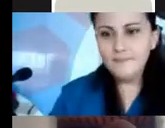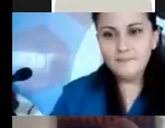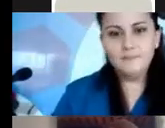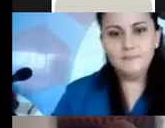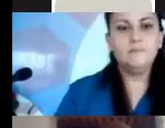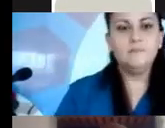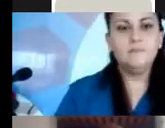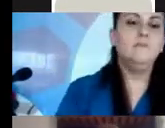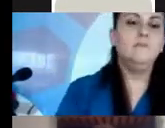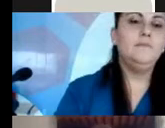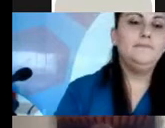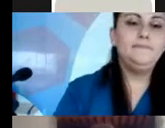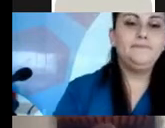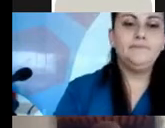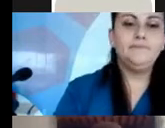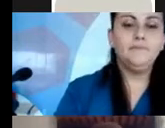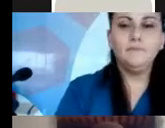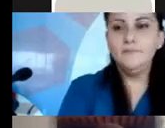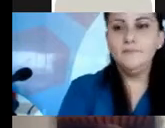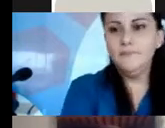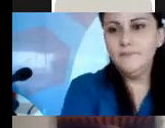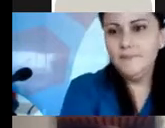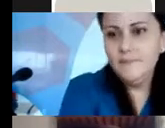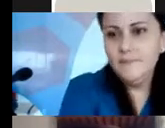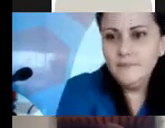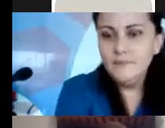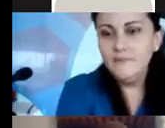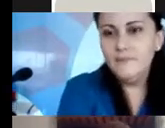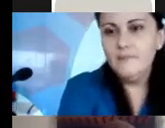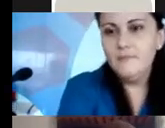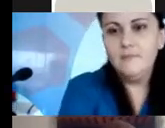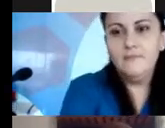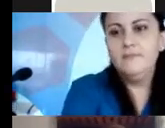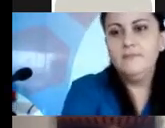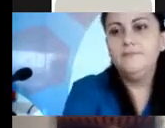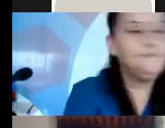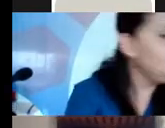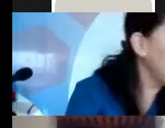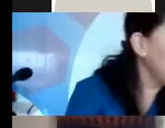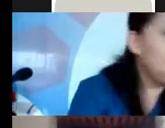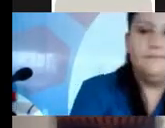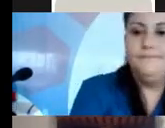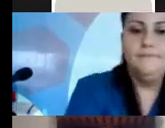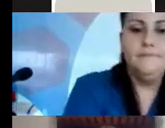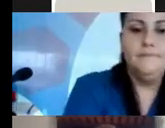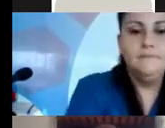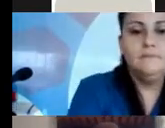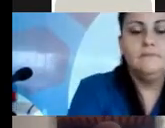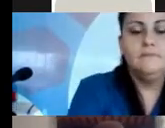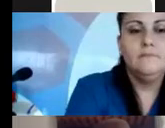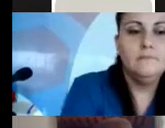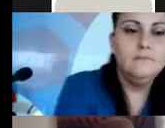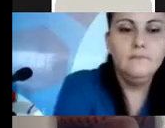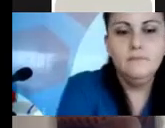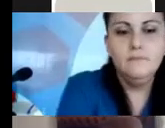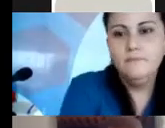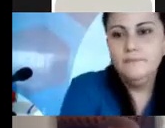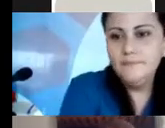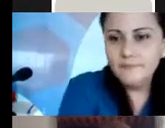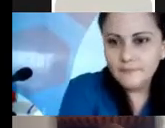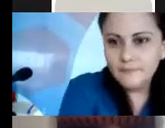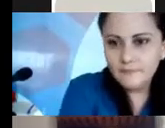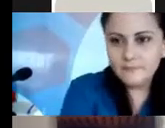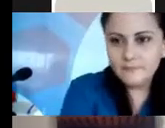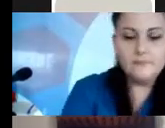polifoam, las medidas que tienen que ser exactamente las del paciente, posibilidad de ser basculado, claro que sí, tener una silla que